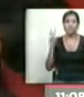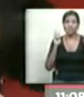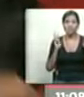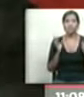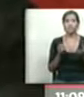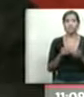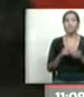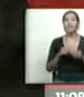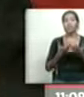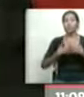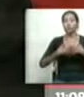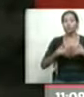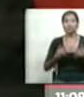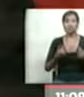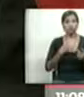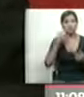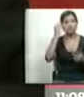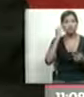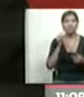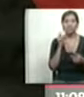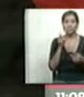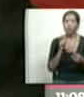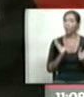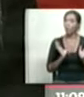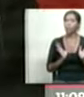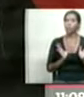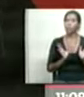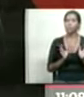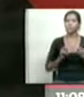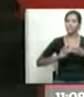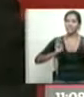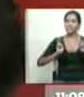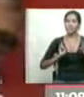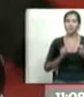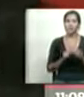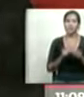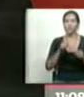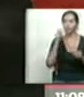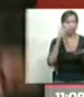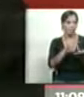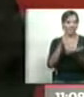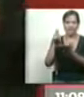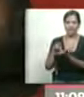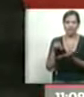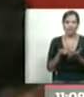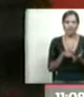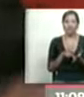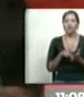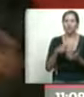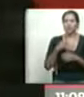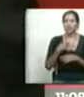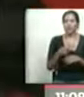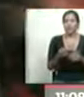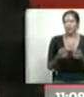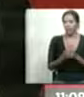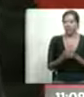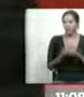me engaña que sea él uno de los artífices del tema de Singo. Mira, esto está aquí, esto está por aquí, métanse por aquí y esté metido en